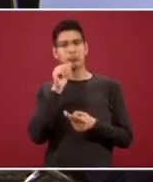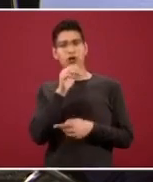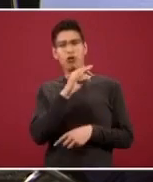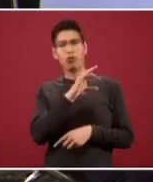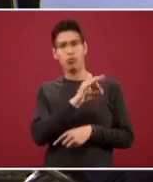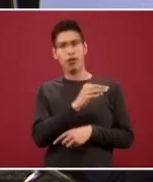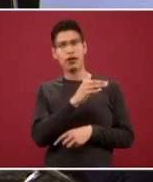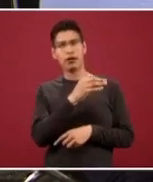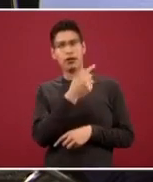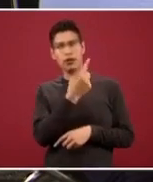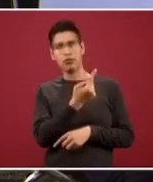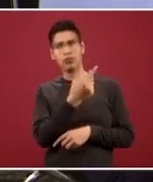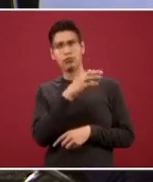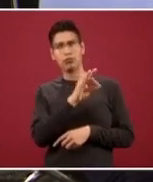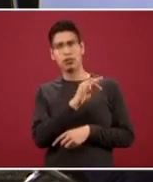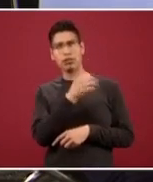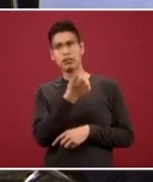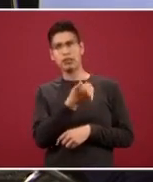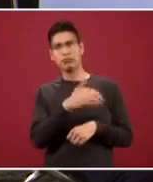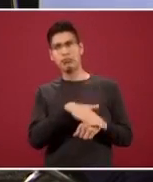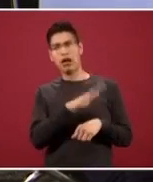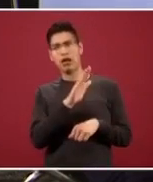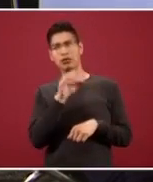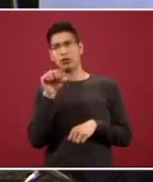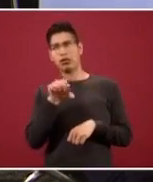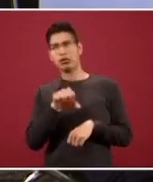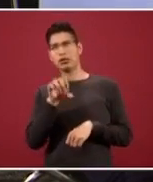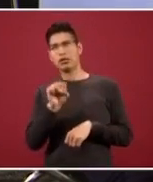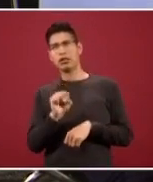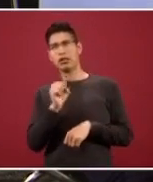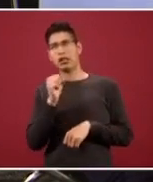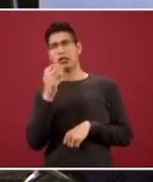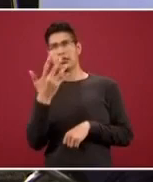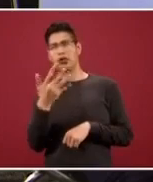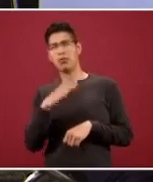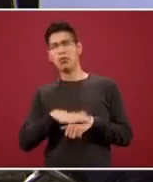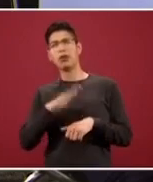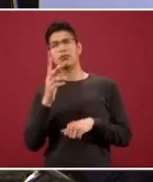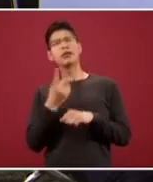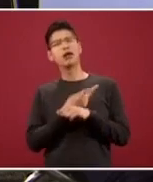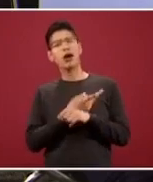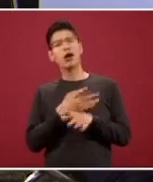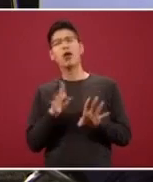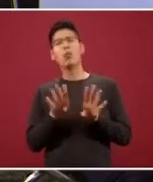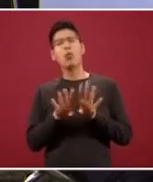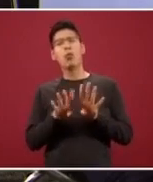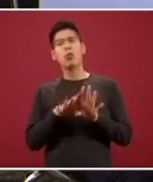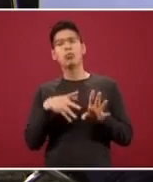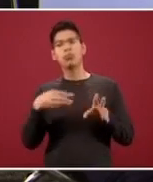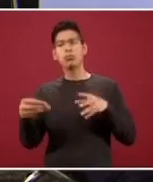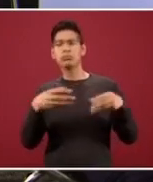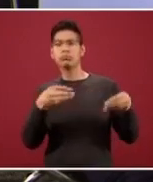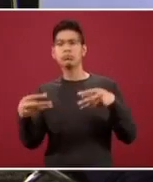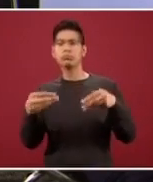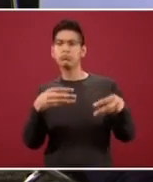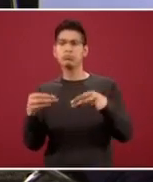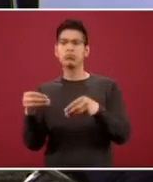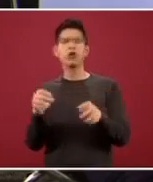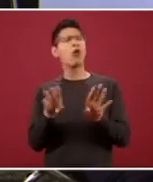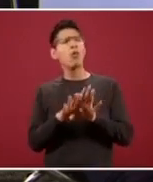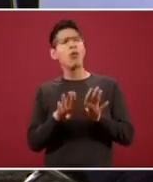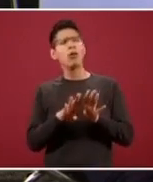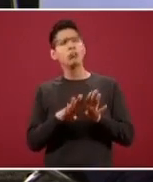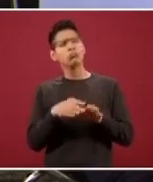46, 49 casos más y hoy son 65 más. ¿Qué tendencia esperan ustedes que prevalezca